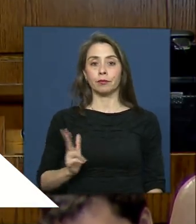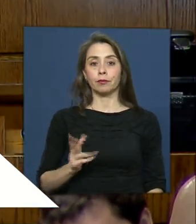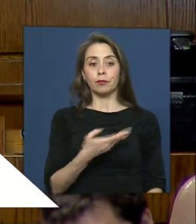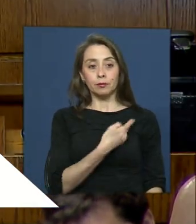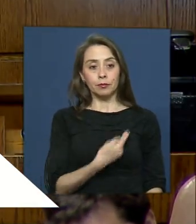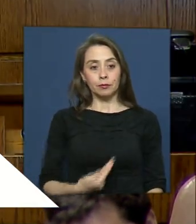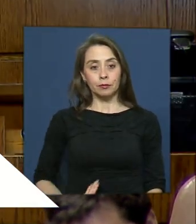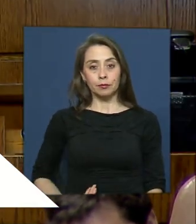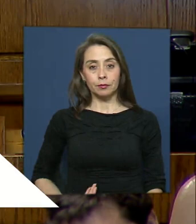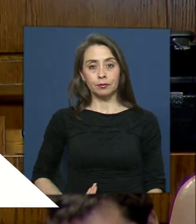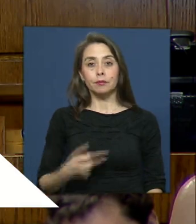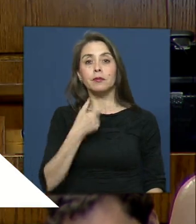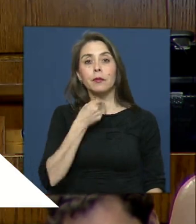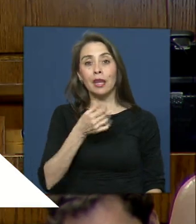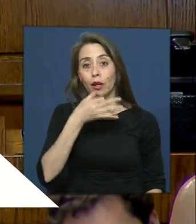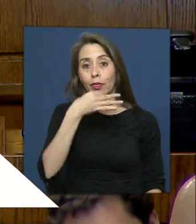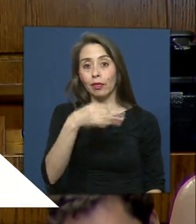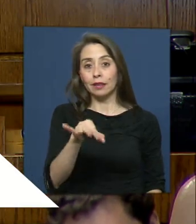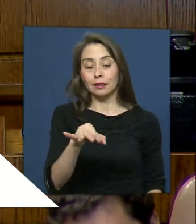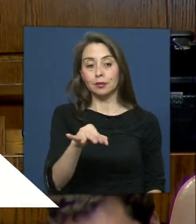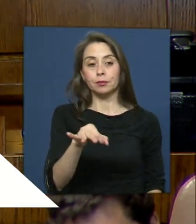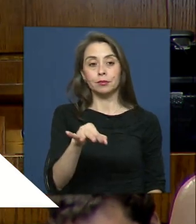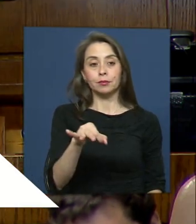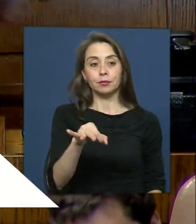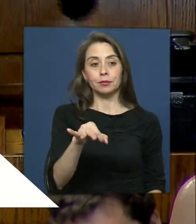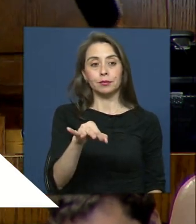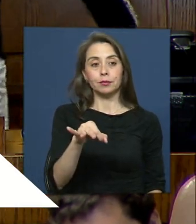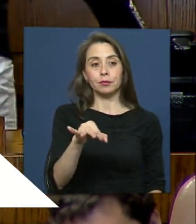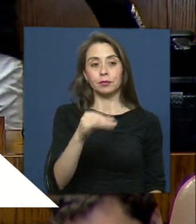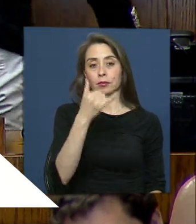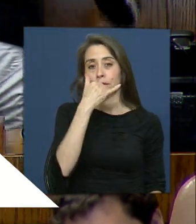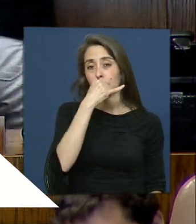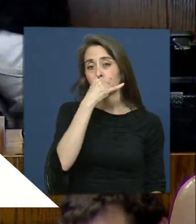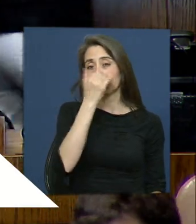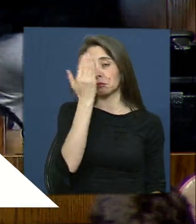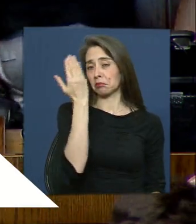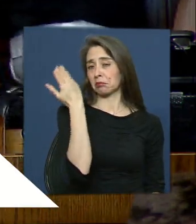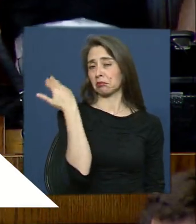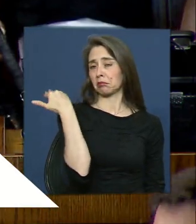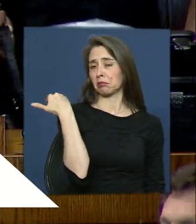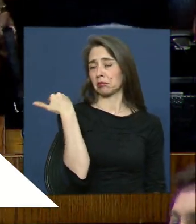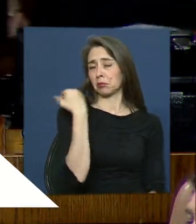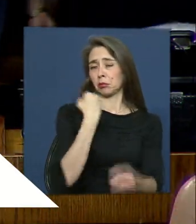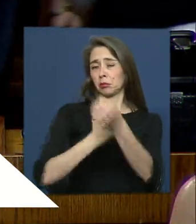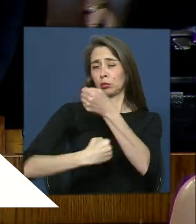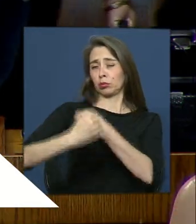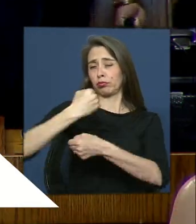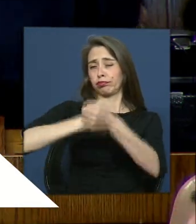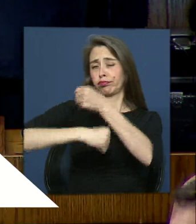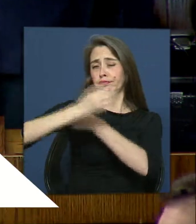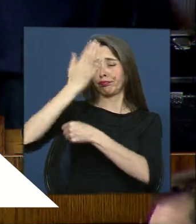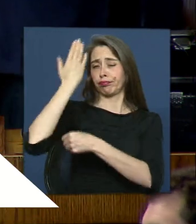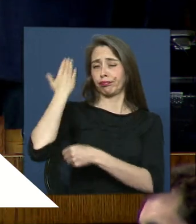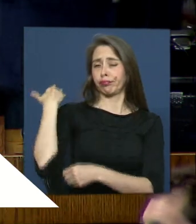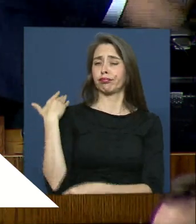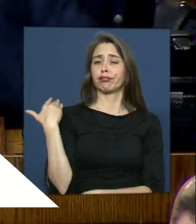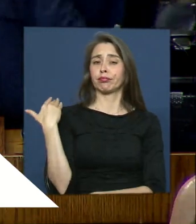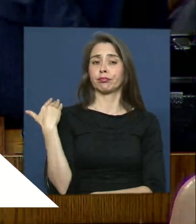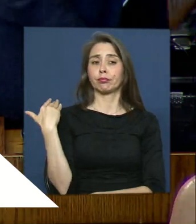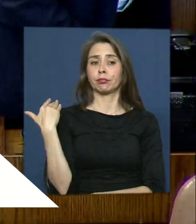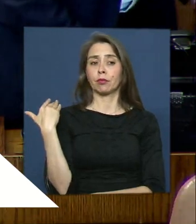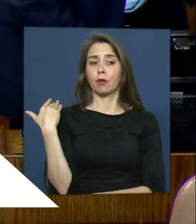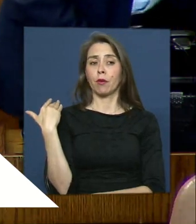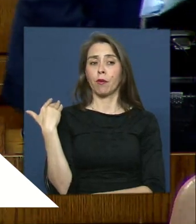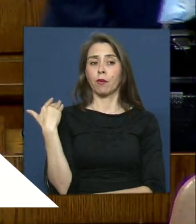quiero señalar que desde hace ya largos años, más bien